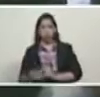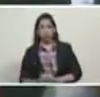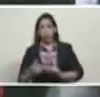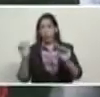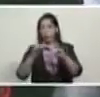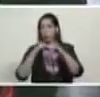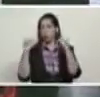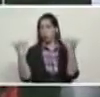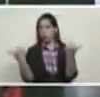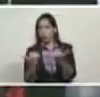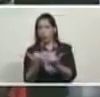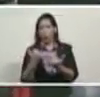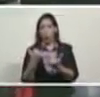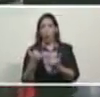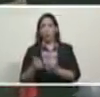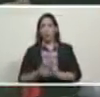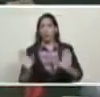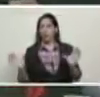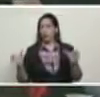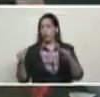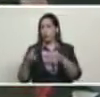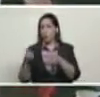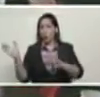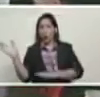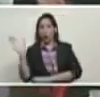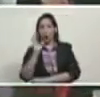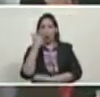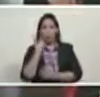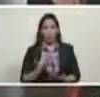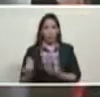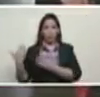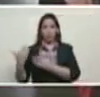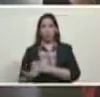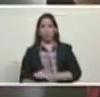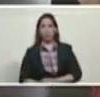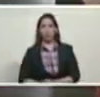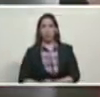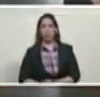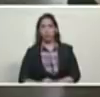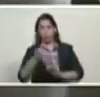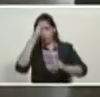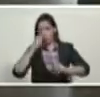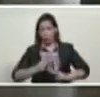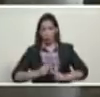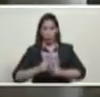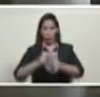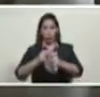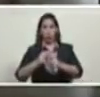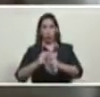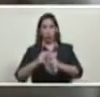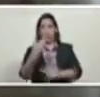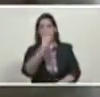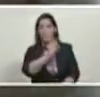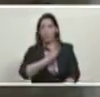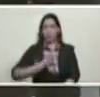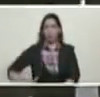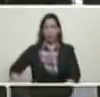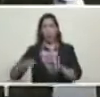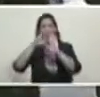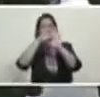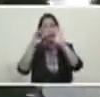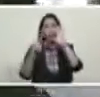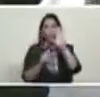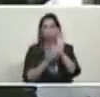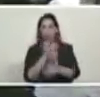Batallón Caracas, quien es responsable entonces de dar los honores respectivos al presidente constitucional de la